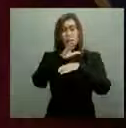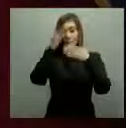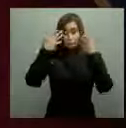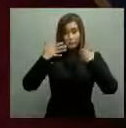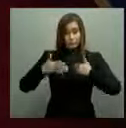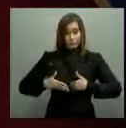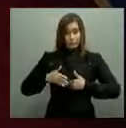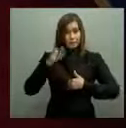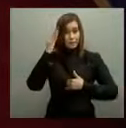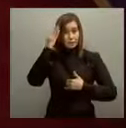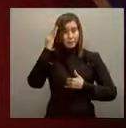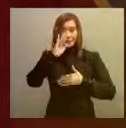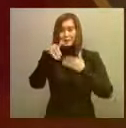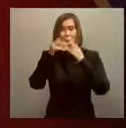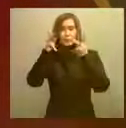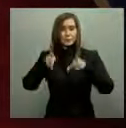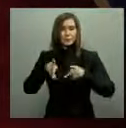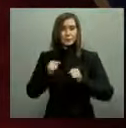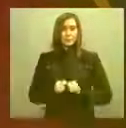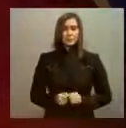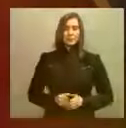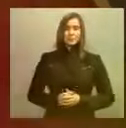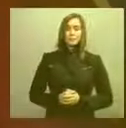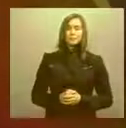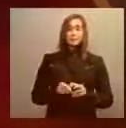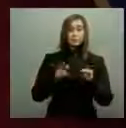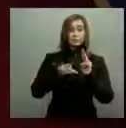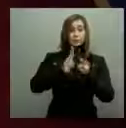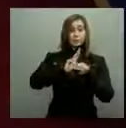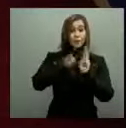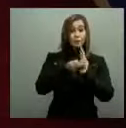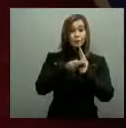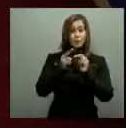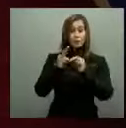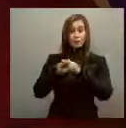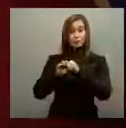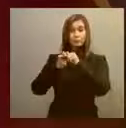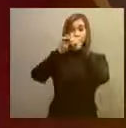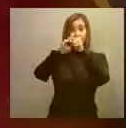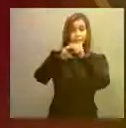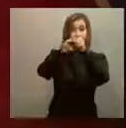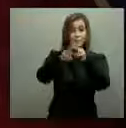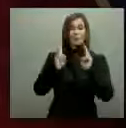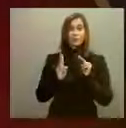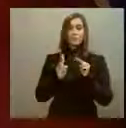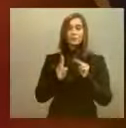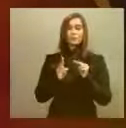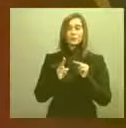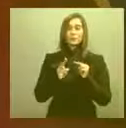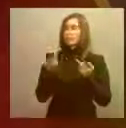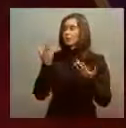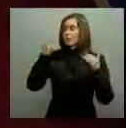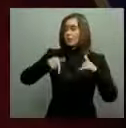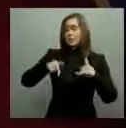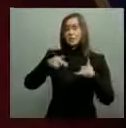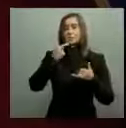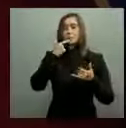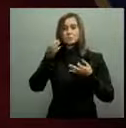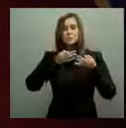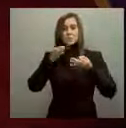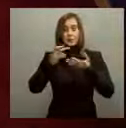física y mental de toda la población. La reforma del transporte, que ya hemos enunciado aquí estos grandes proyectos